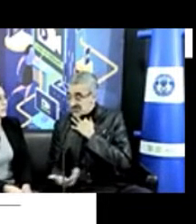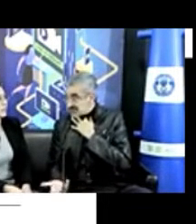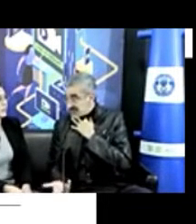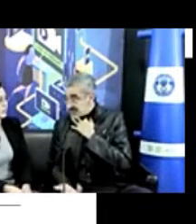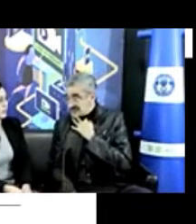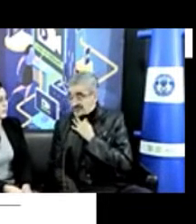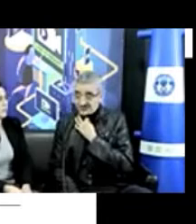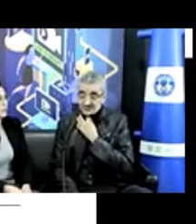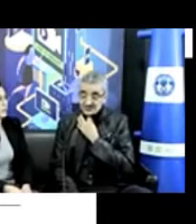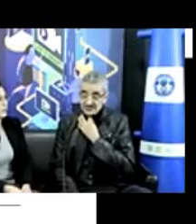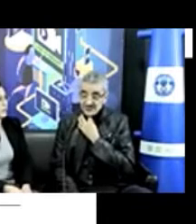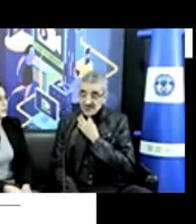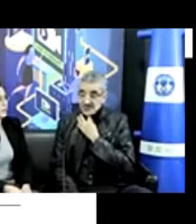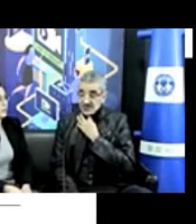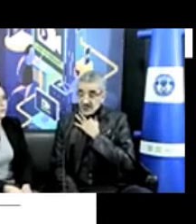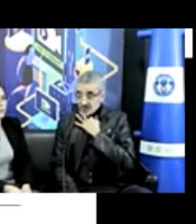uso cotidiano